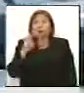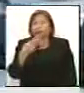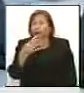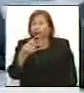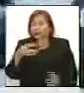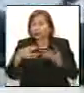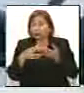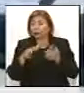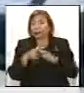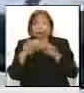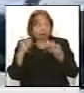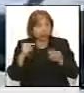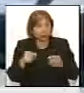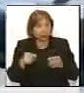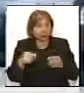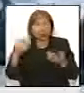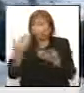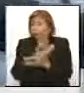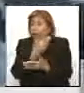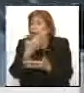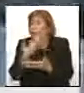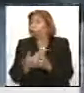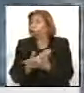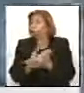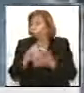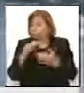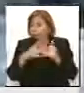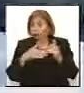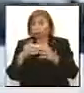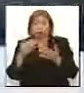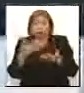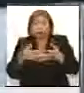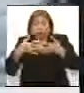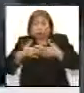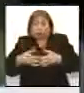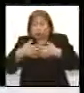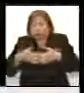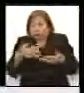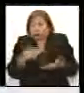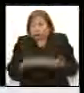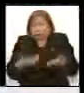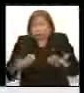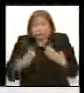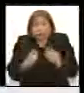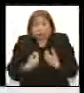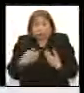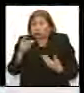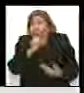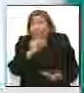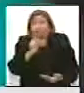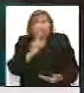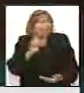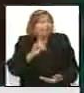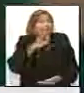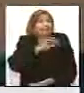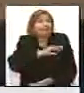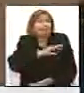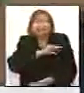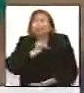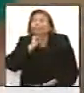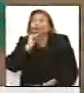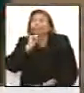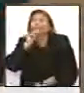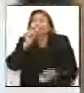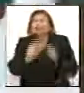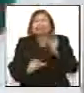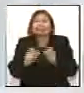constató que a pesar de su moderna infraestructura y el equipo de alta tecnología que tiene, no está siendo aprovechado por la falta de